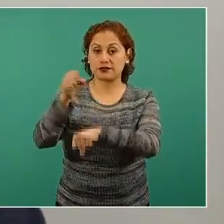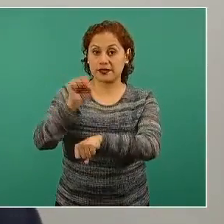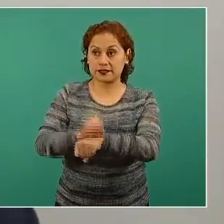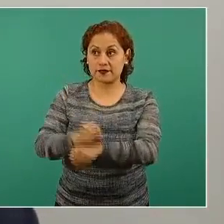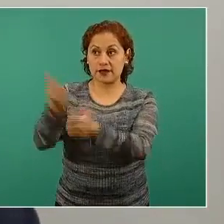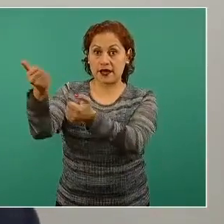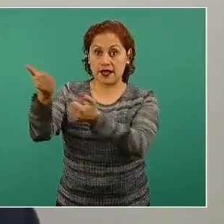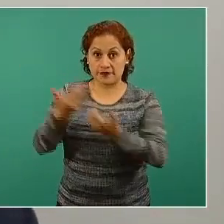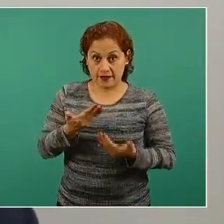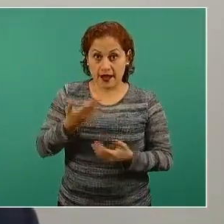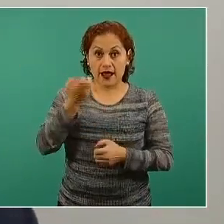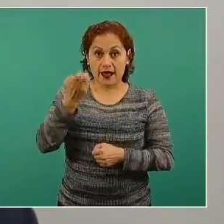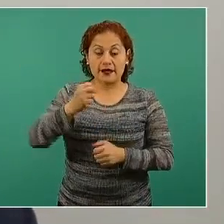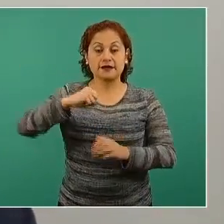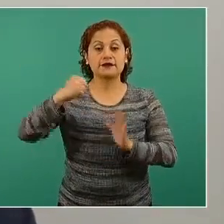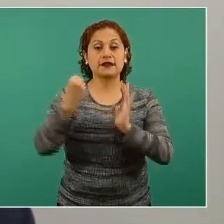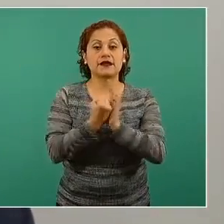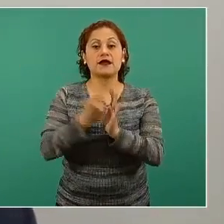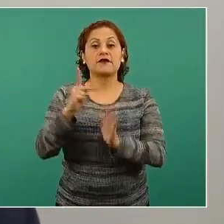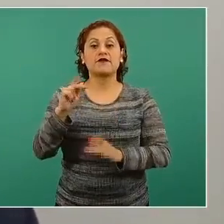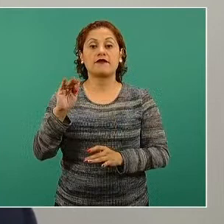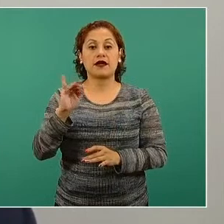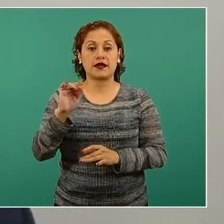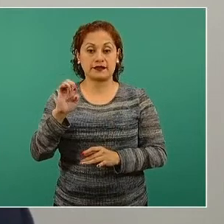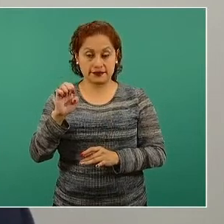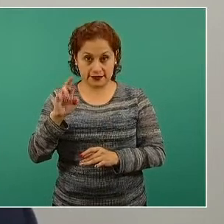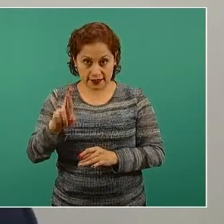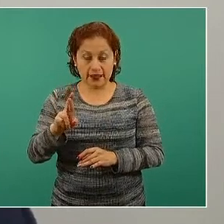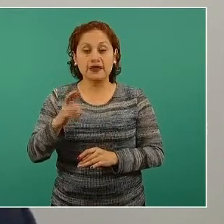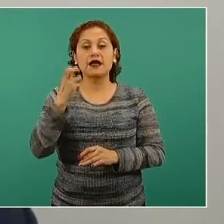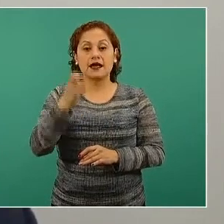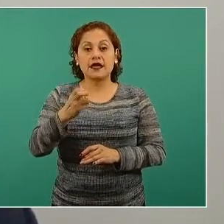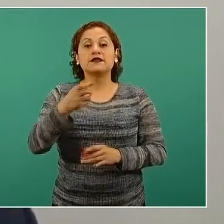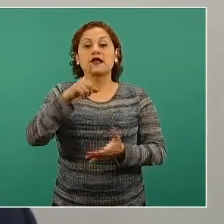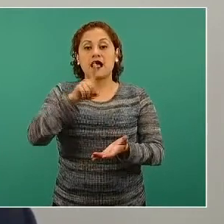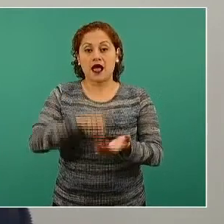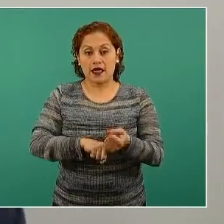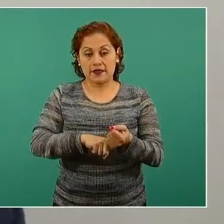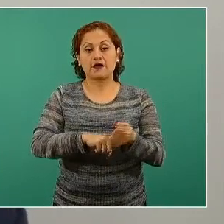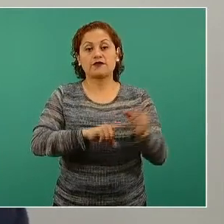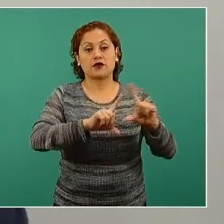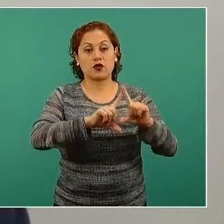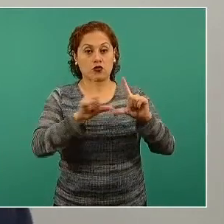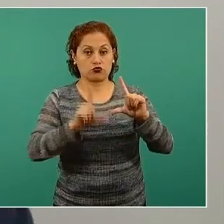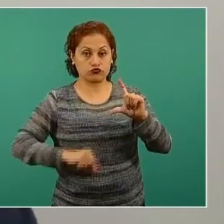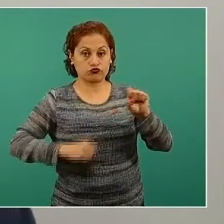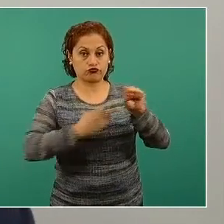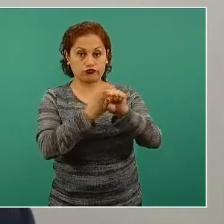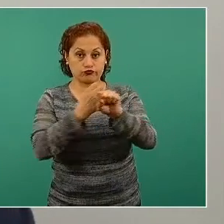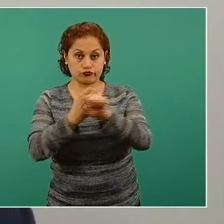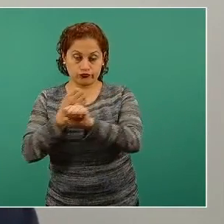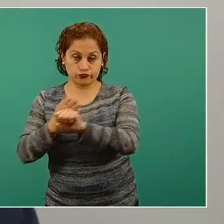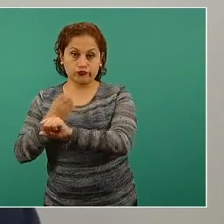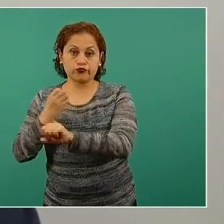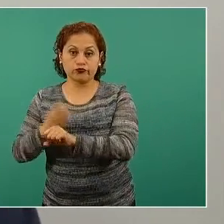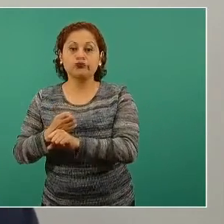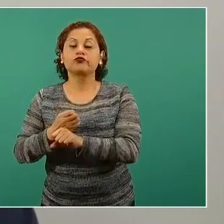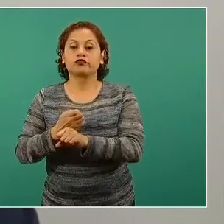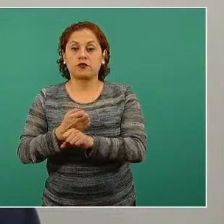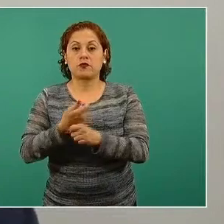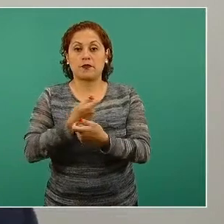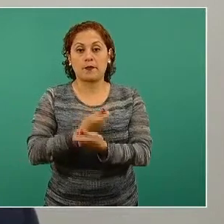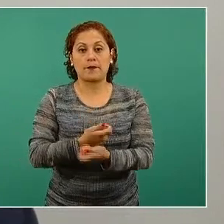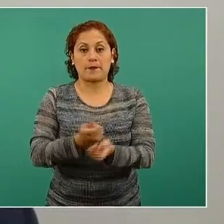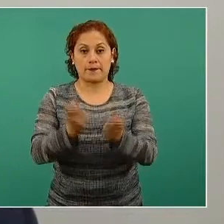estarse utilizando también en las entidades federativas a través de estas distribuciones proporcionales que se realizan